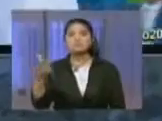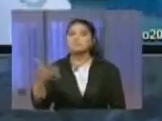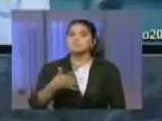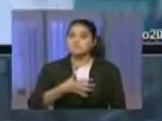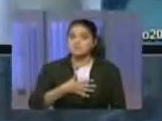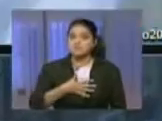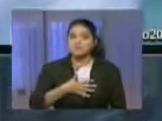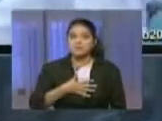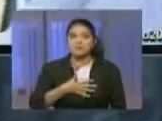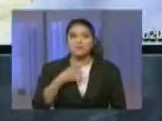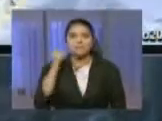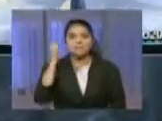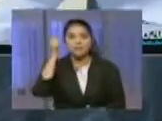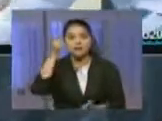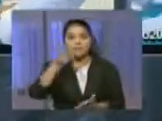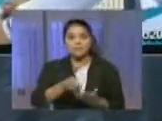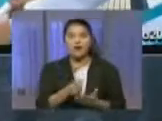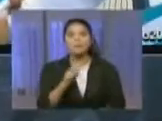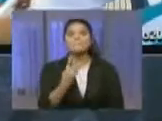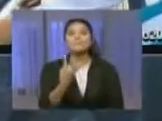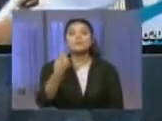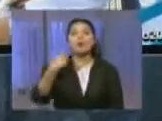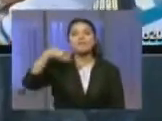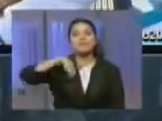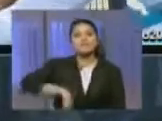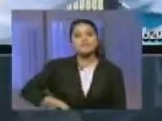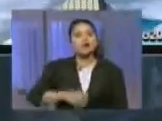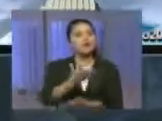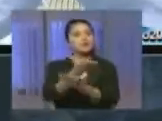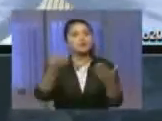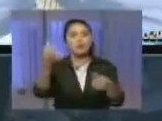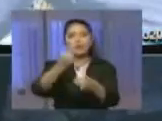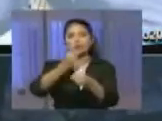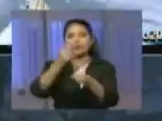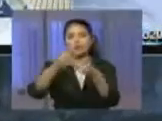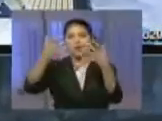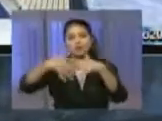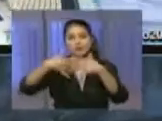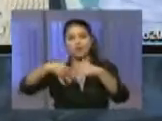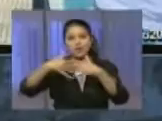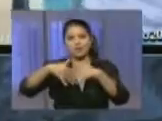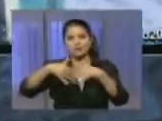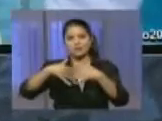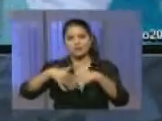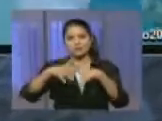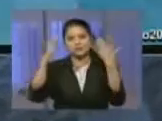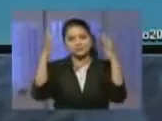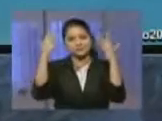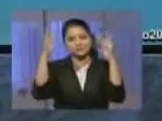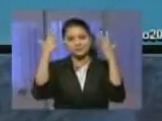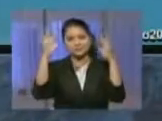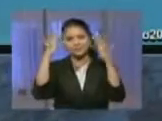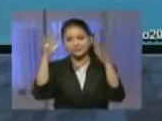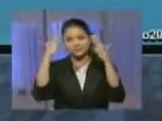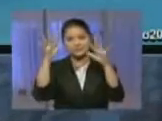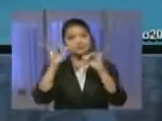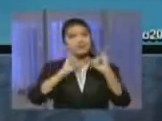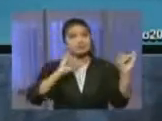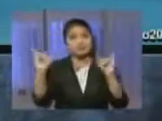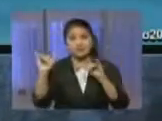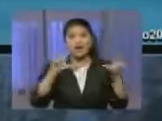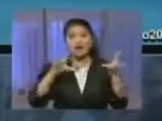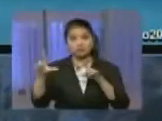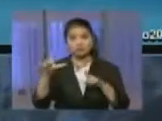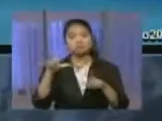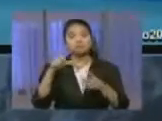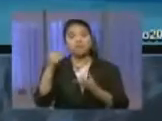pagar el primer salario a los trabajadores de la planta ya tenemos los